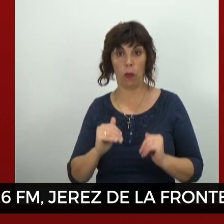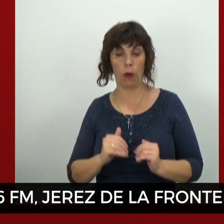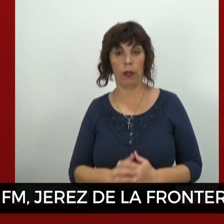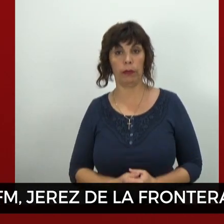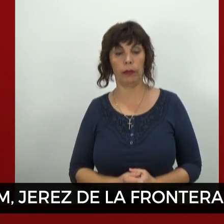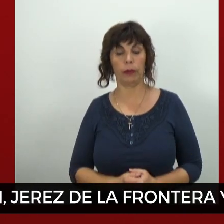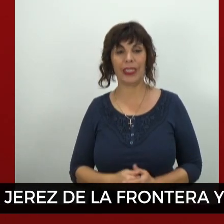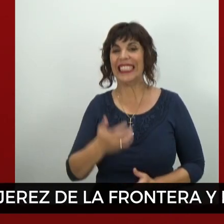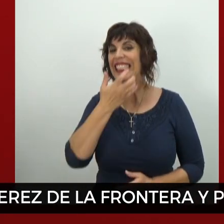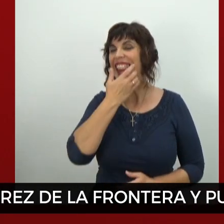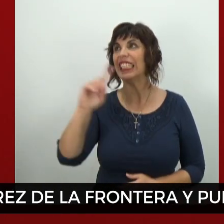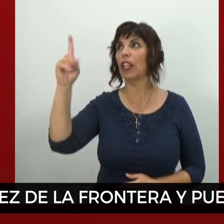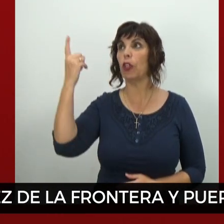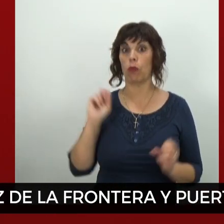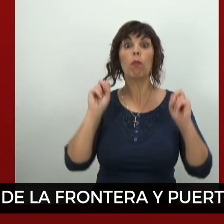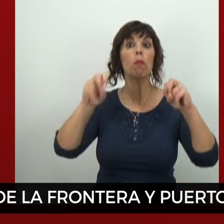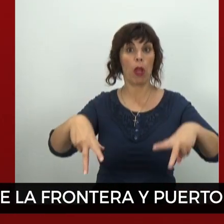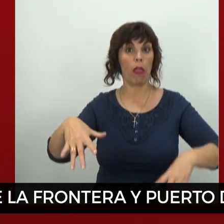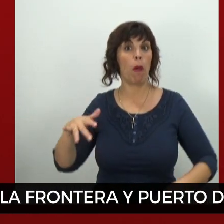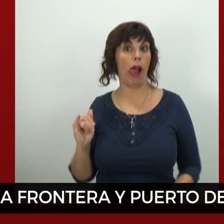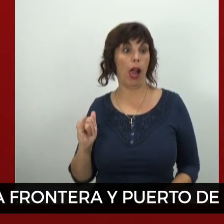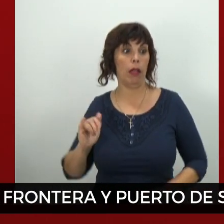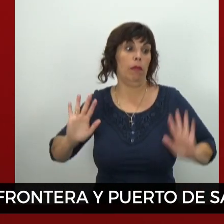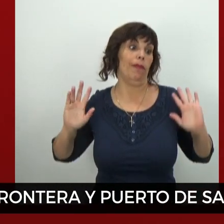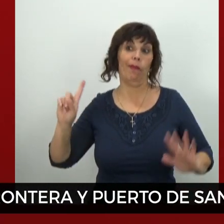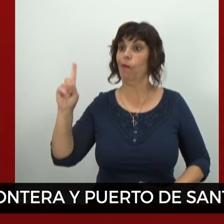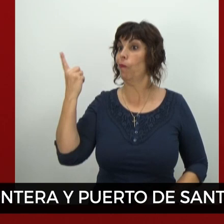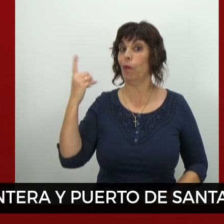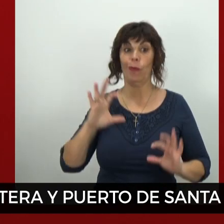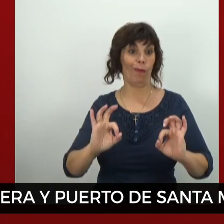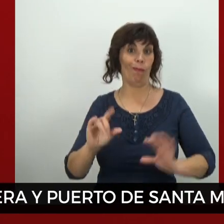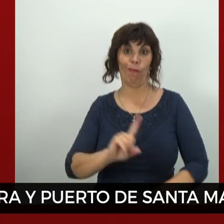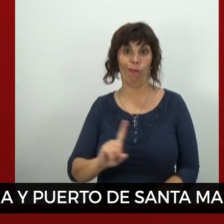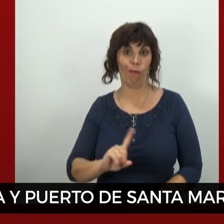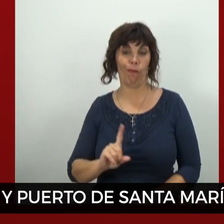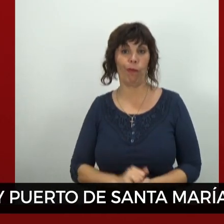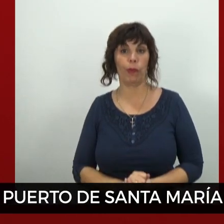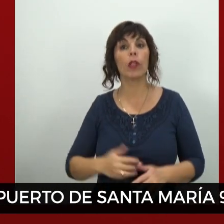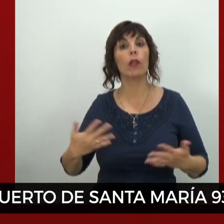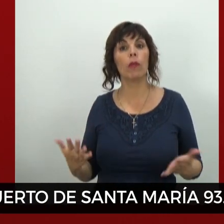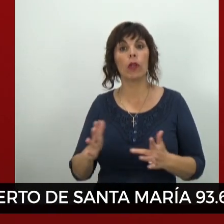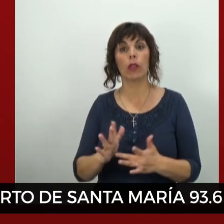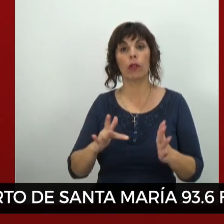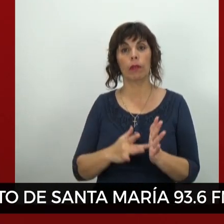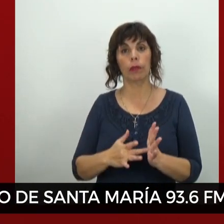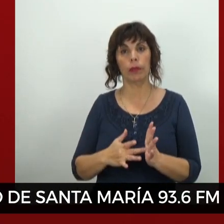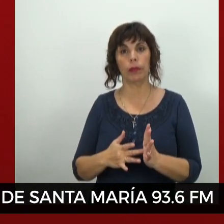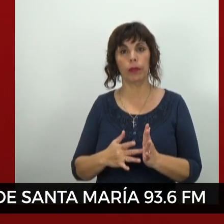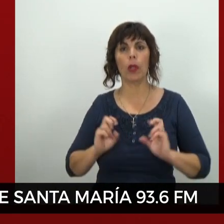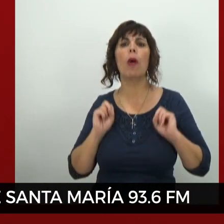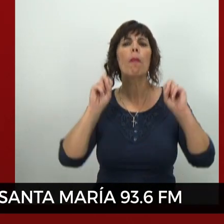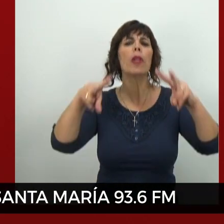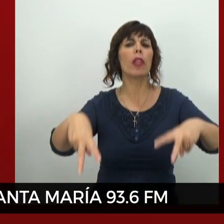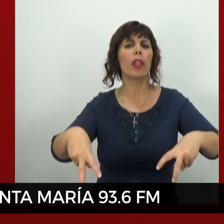Si Dios tuviera principio, no fuera Dios. Por eso Jesucristo, su